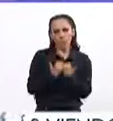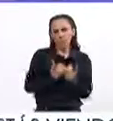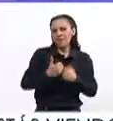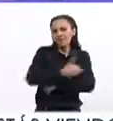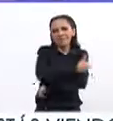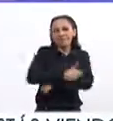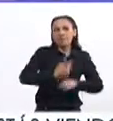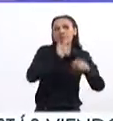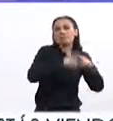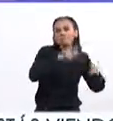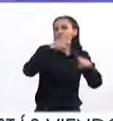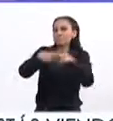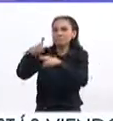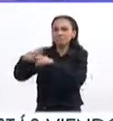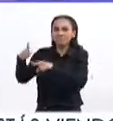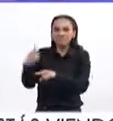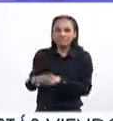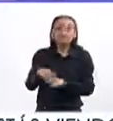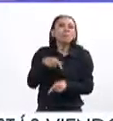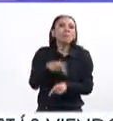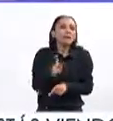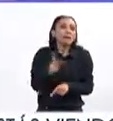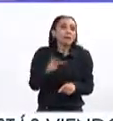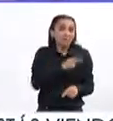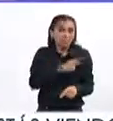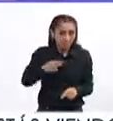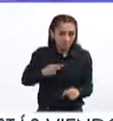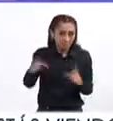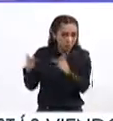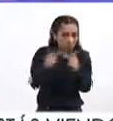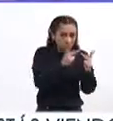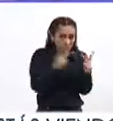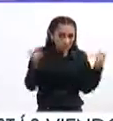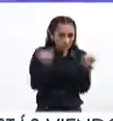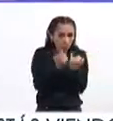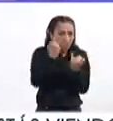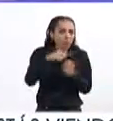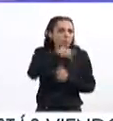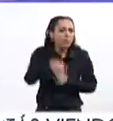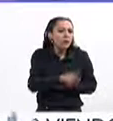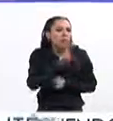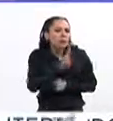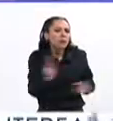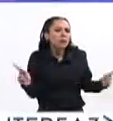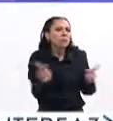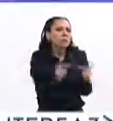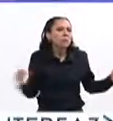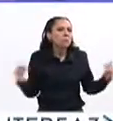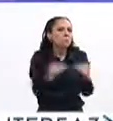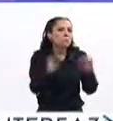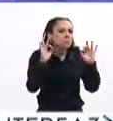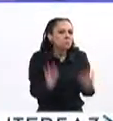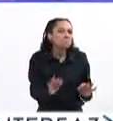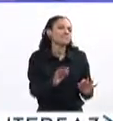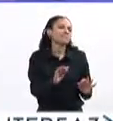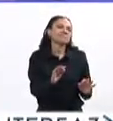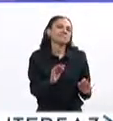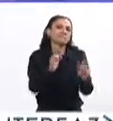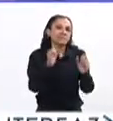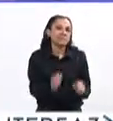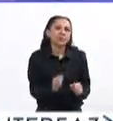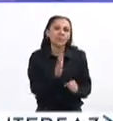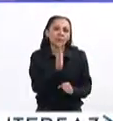diferentes. Claro. Tendríamos que ser todas iguales para esperar los mismos resultados. Y aún así seguramente habrían variaciones. Claro, claro. Sin embargo, sí es